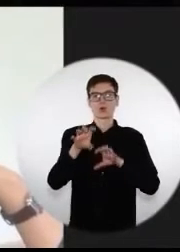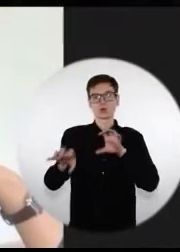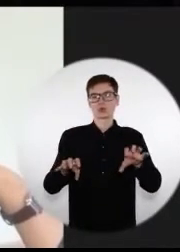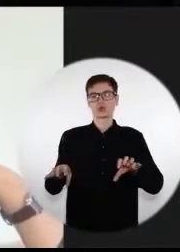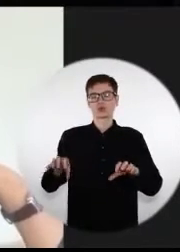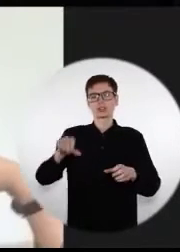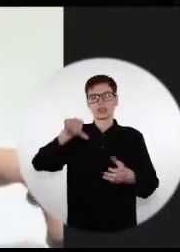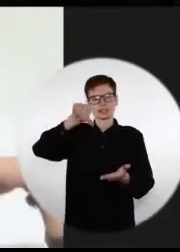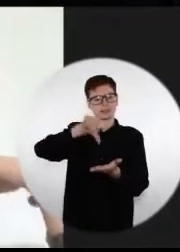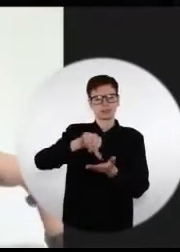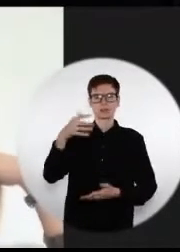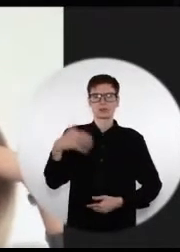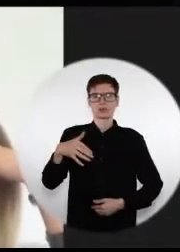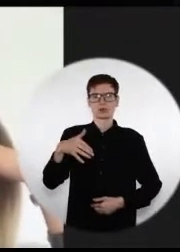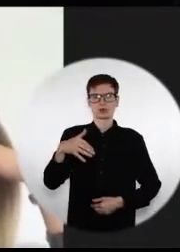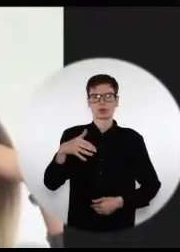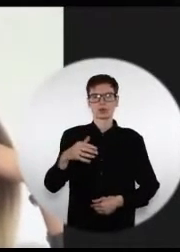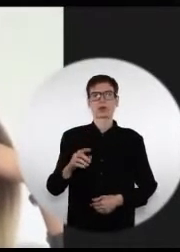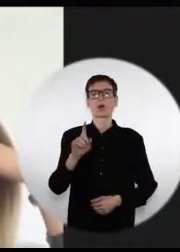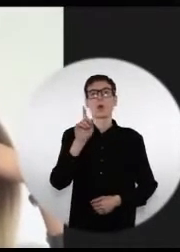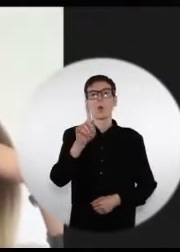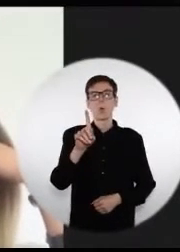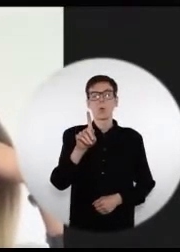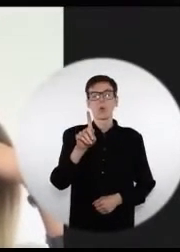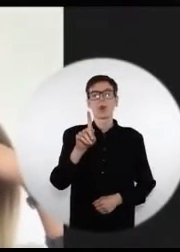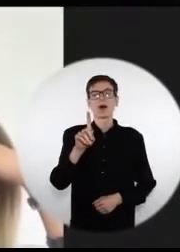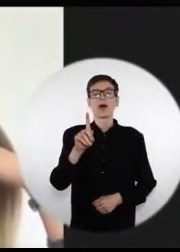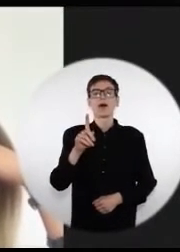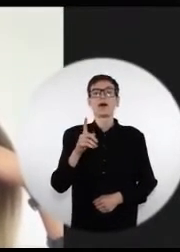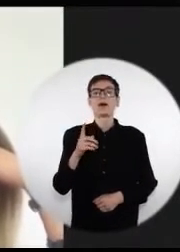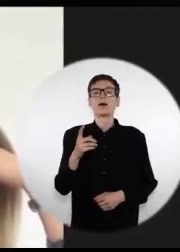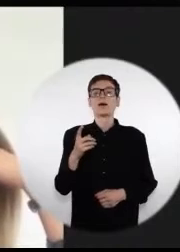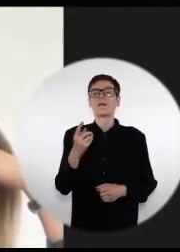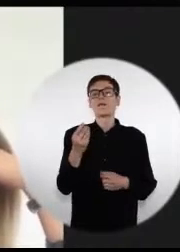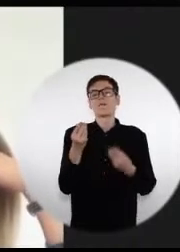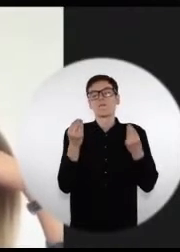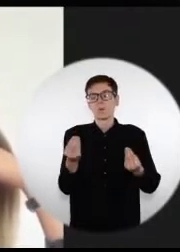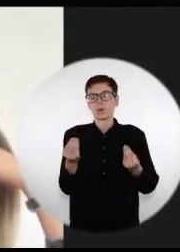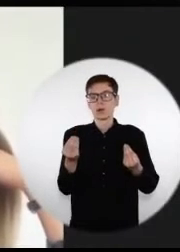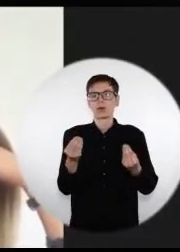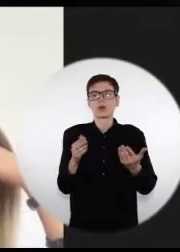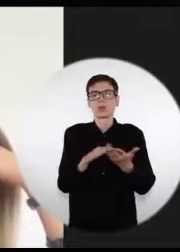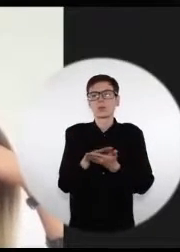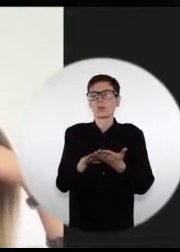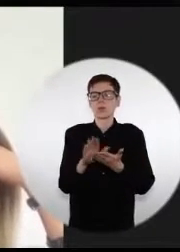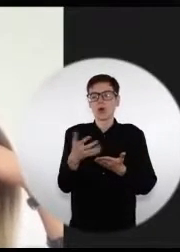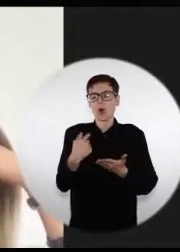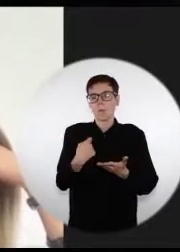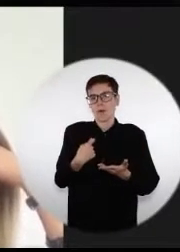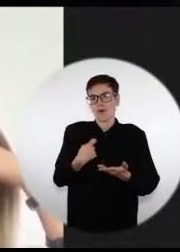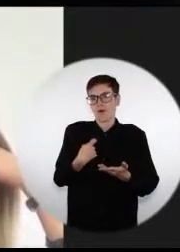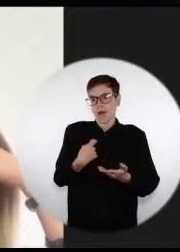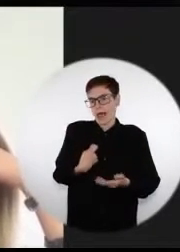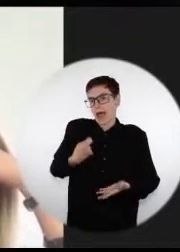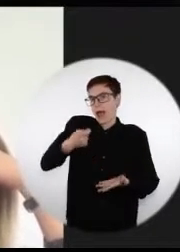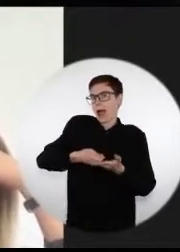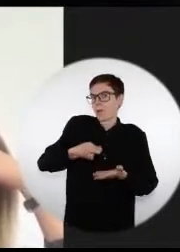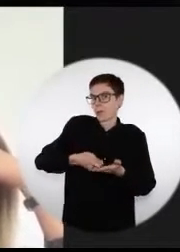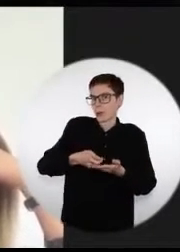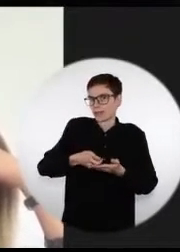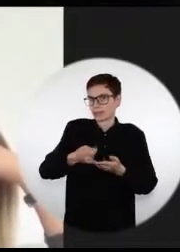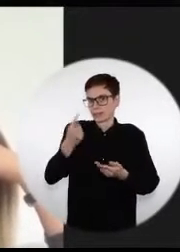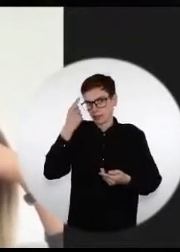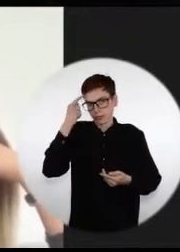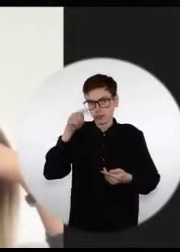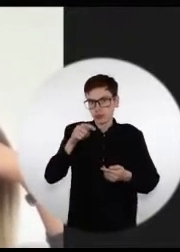yo te puedo decir así como dentro de la experiencia que nos han tocado a nosotros hay dos cosas que son centrales con un ángel